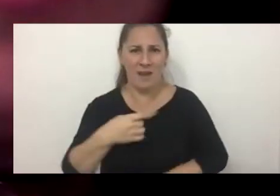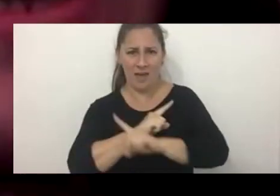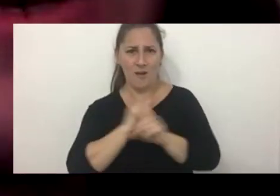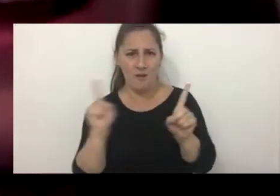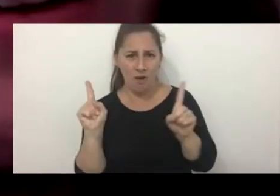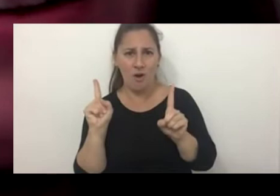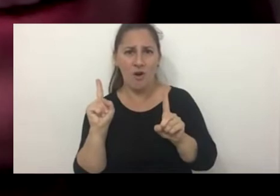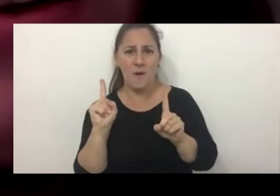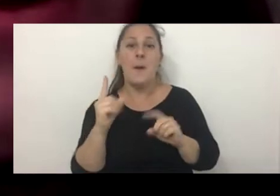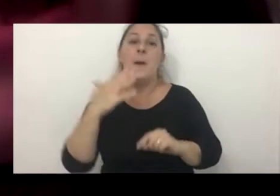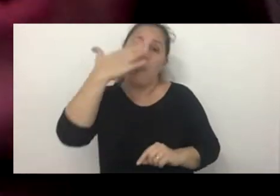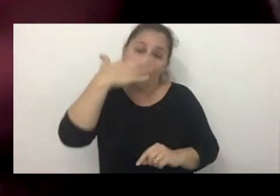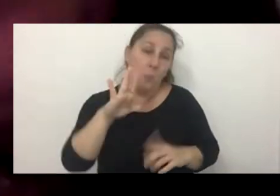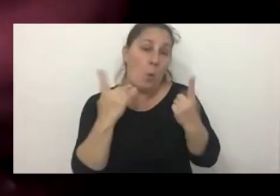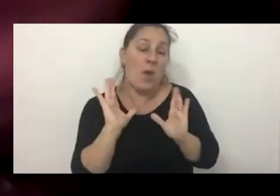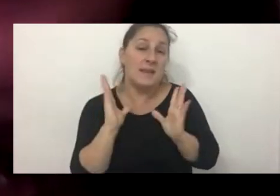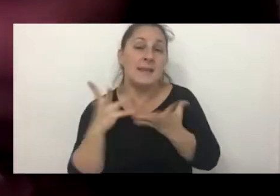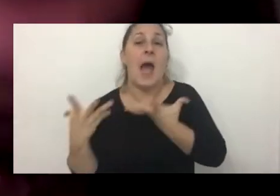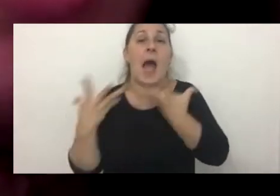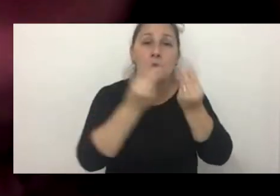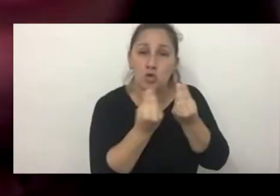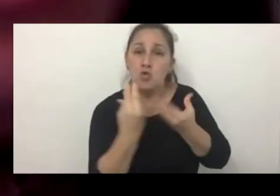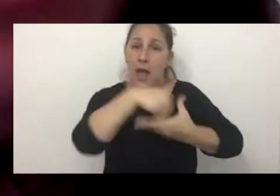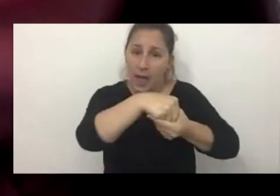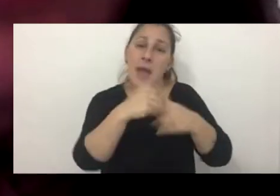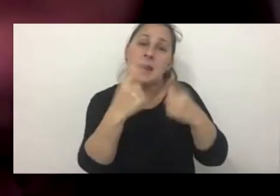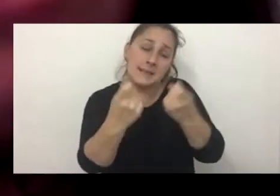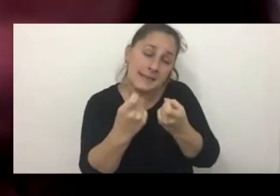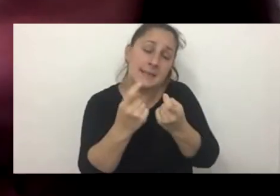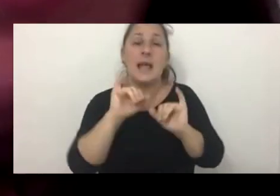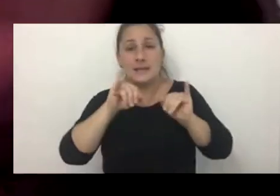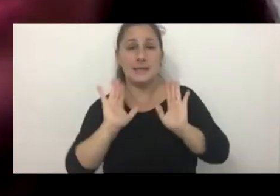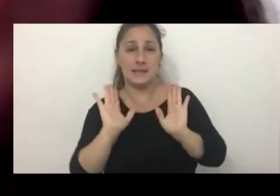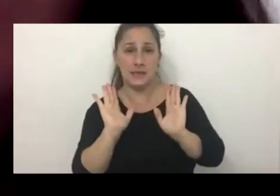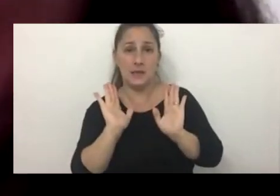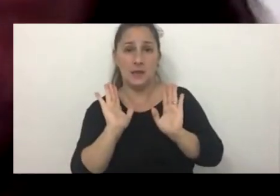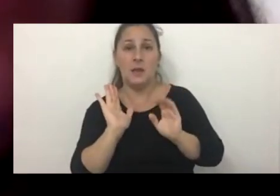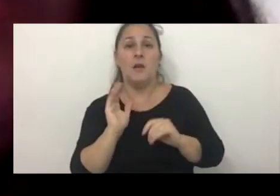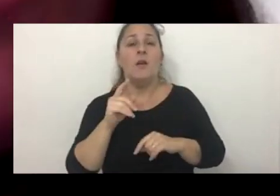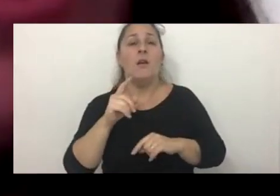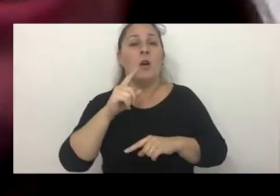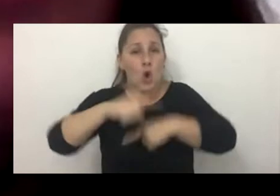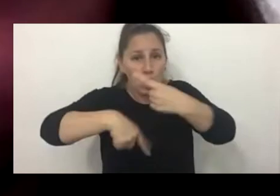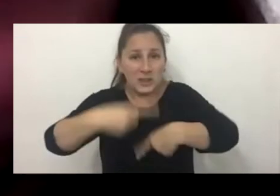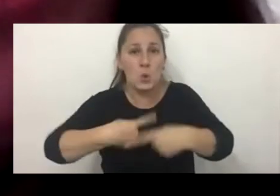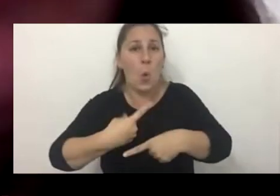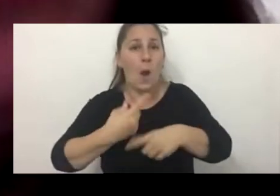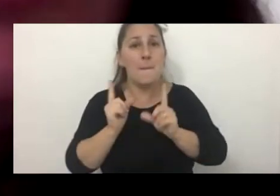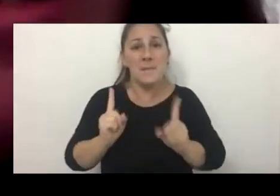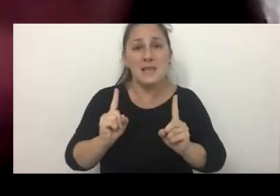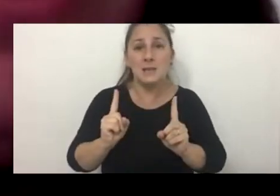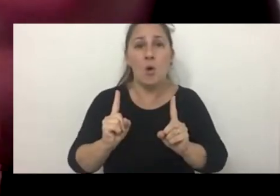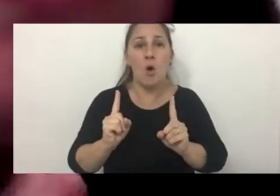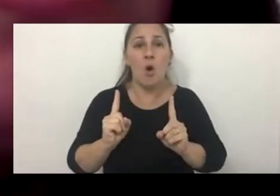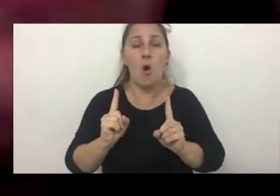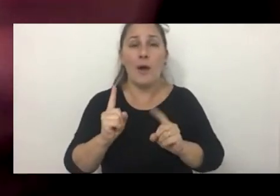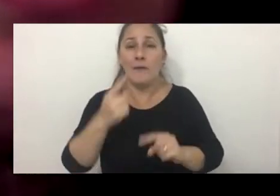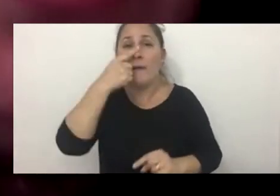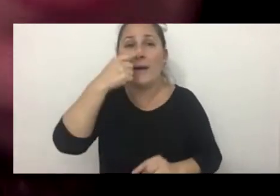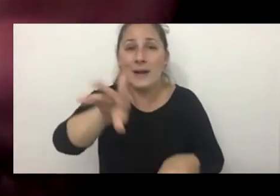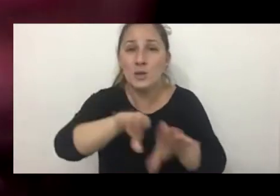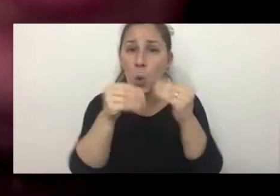el goteo o el romperle la bolsa, que son distintos tipos de intervenciones, como si fueran sí o sí necesarias, si no